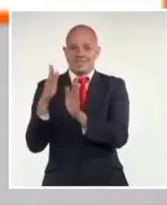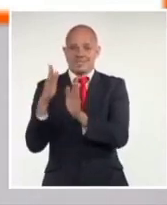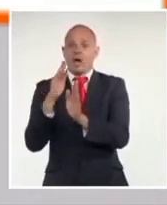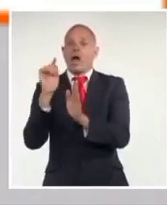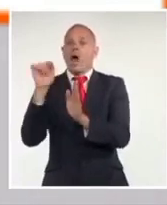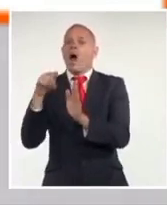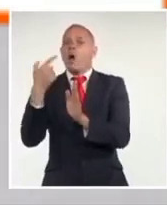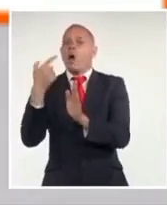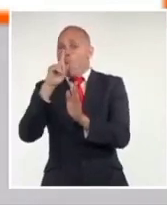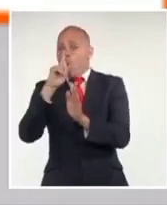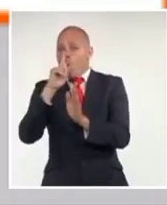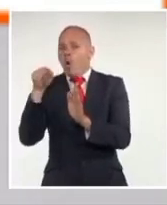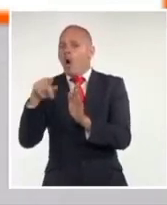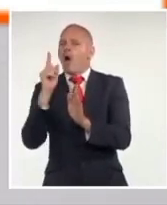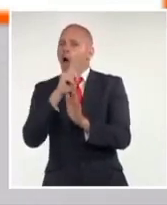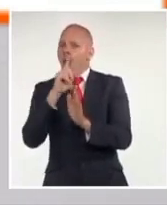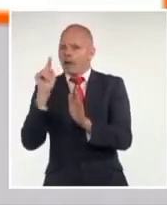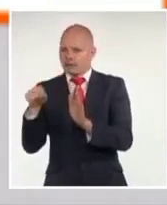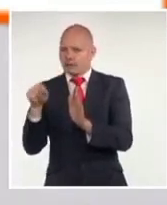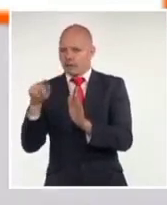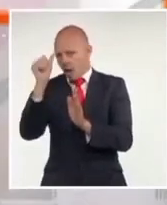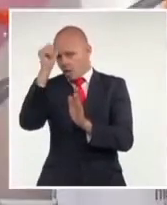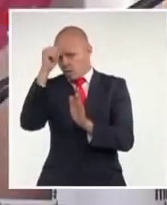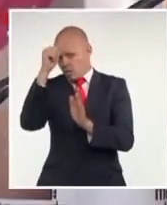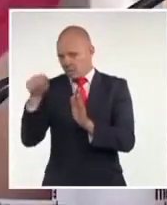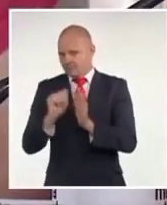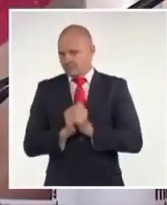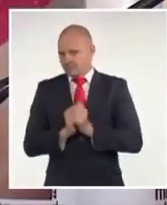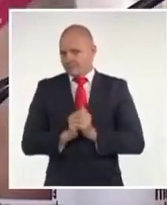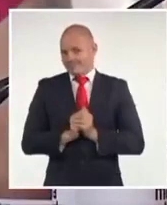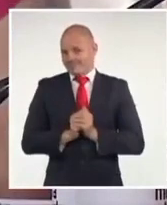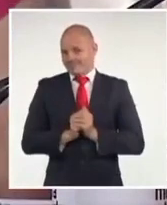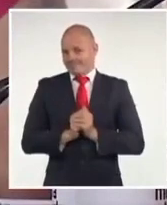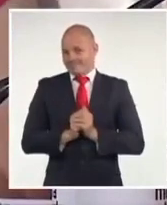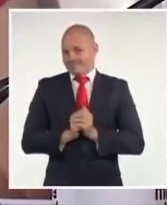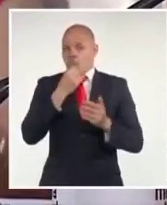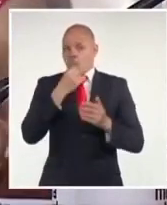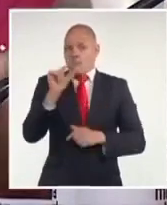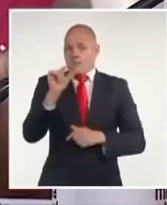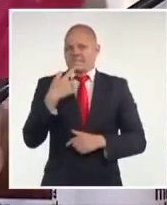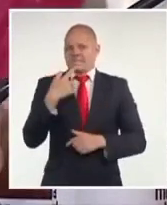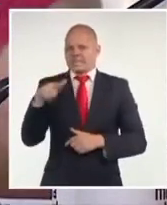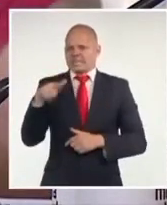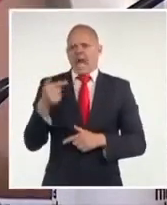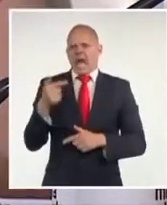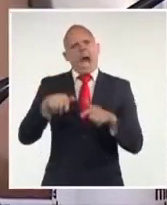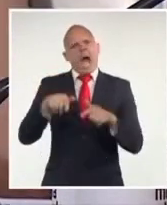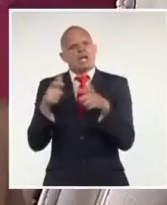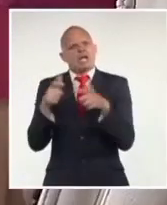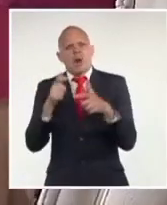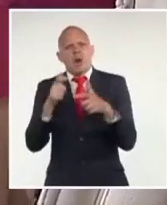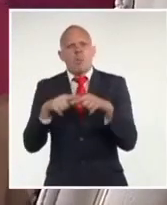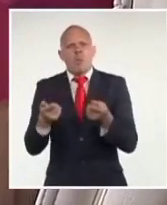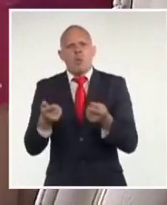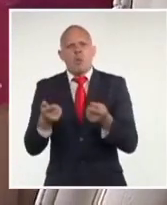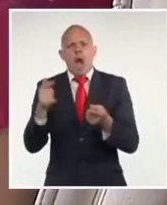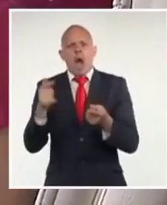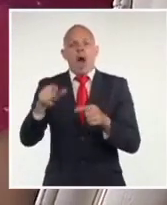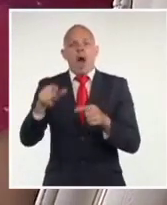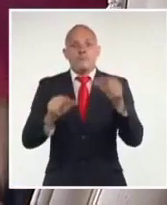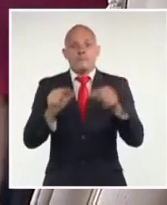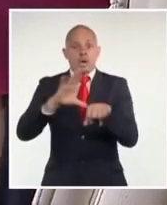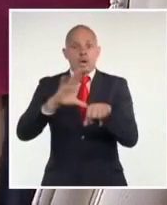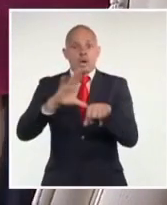delta. Tú me puedes decir, bueno, es que delta me da grave, o es que lo que circula es delta y por eso es grave. Está circulando más delta,